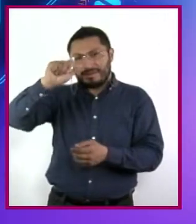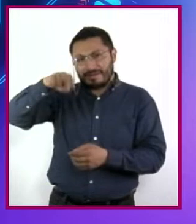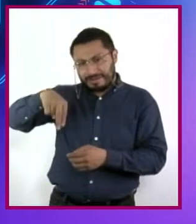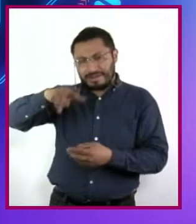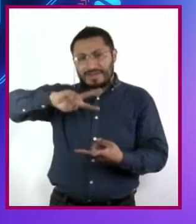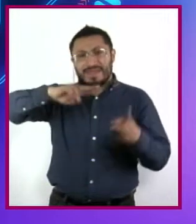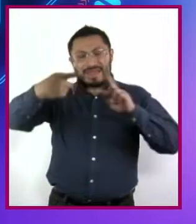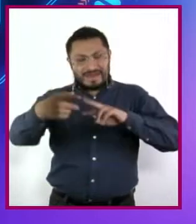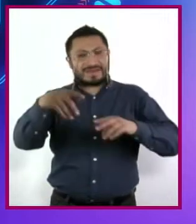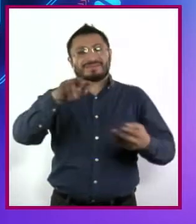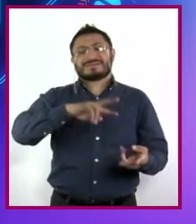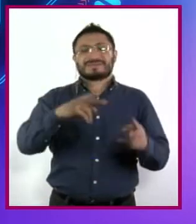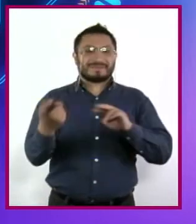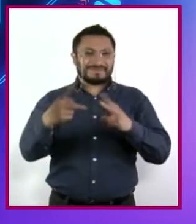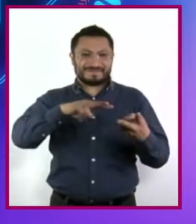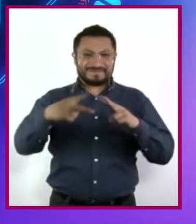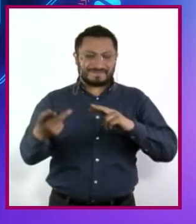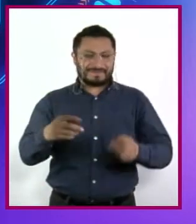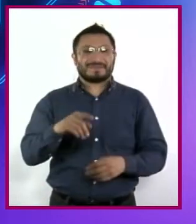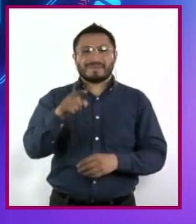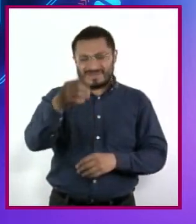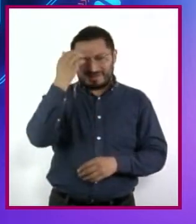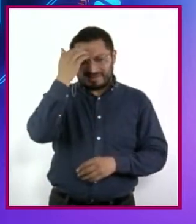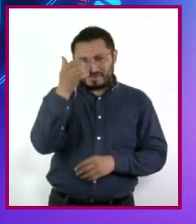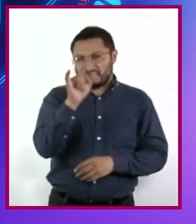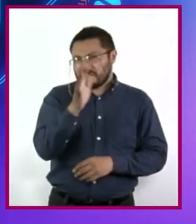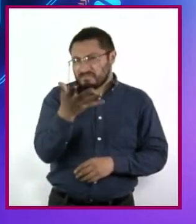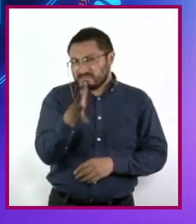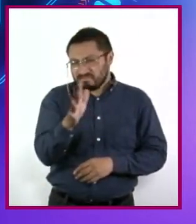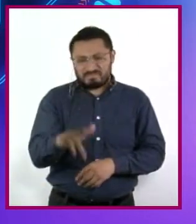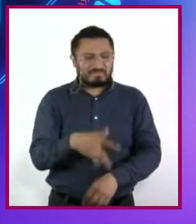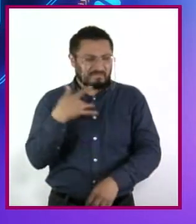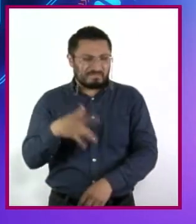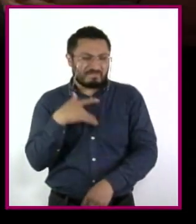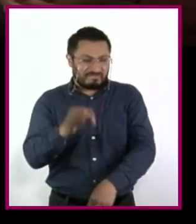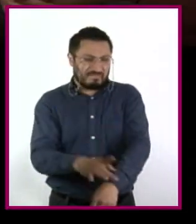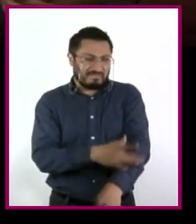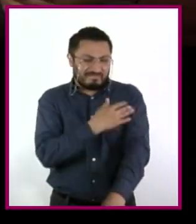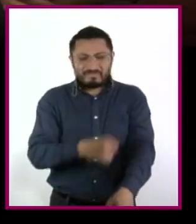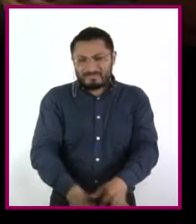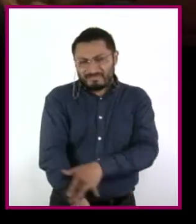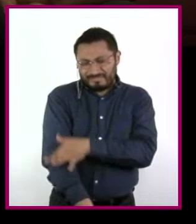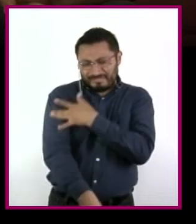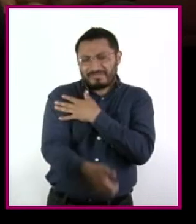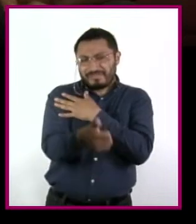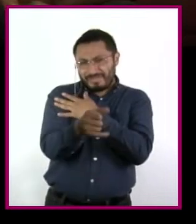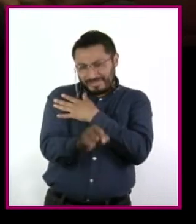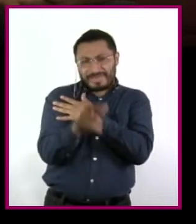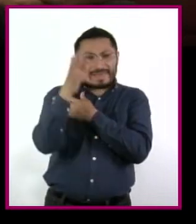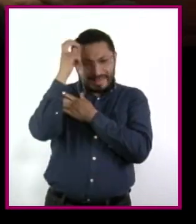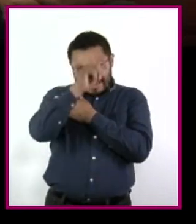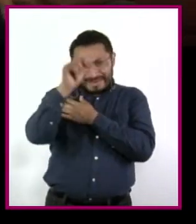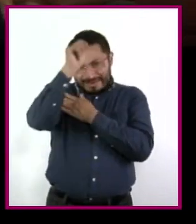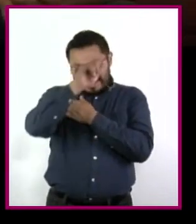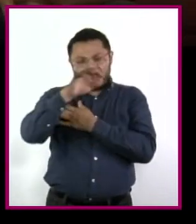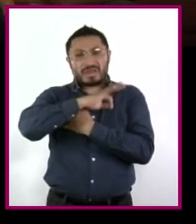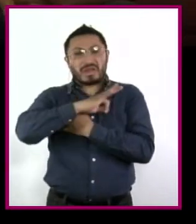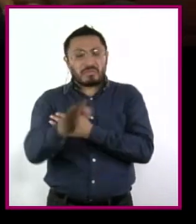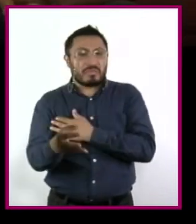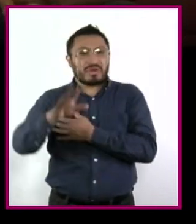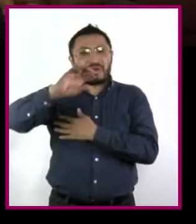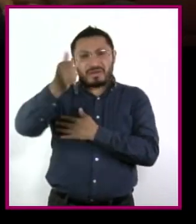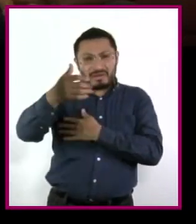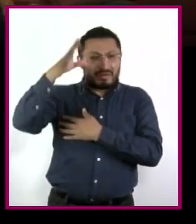yin. ¿Te suena familiar con respecto a nuestras emociones constructivas y aflictivas? Esta teoría puede aplicarse a otros